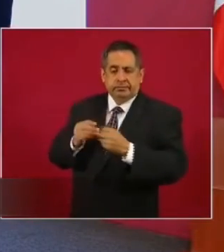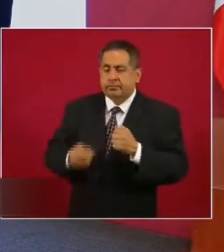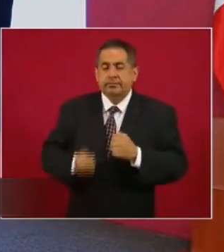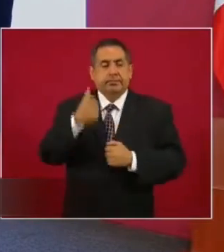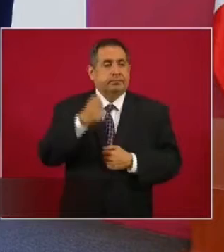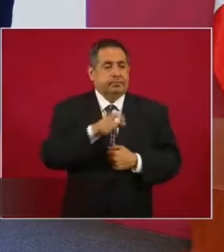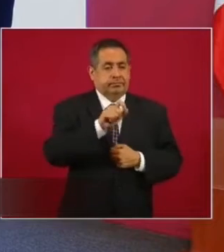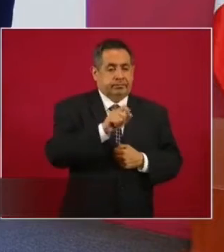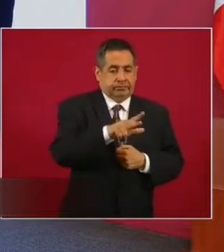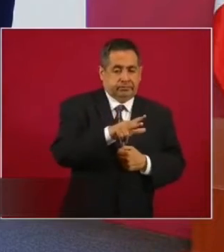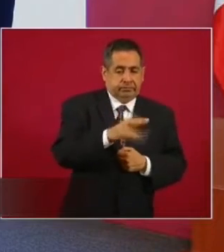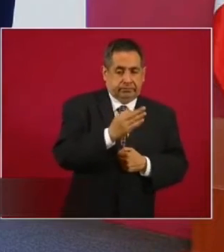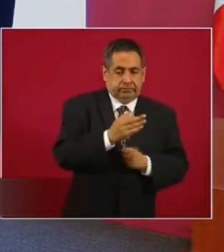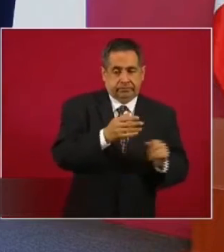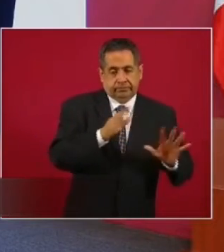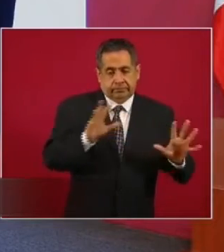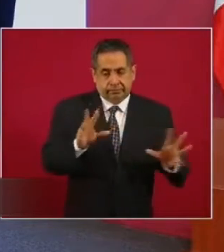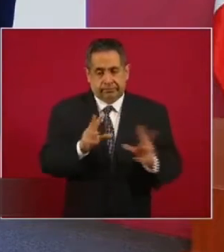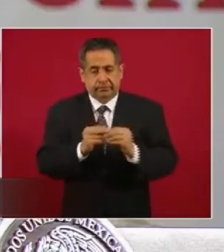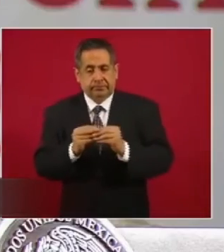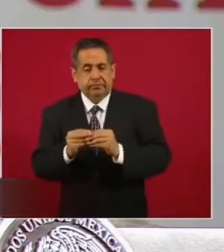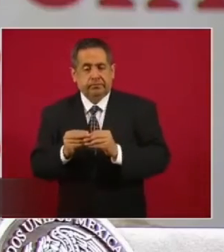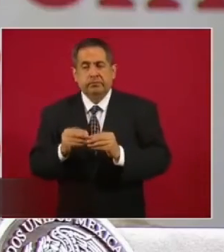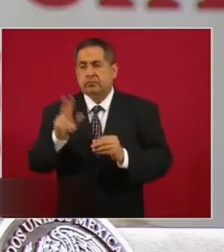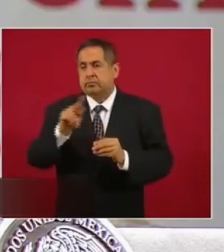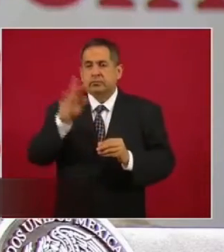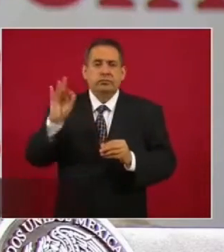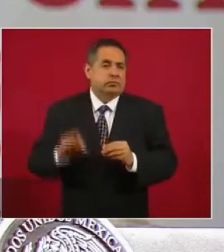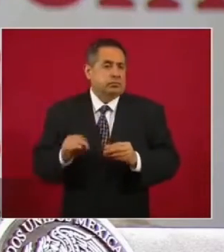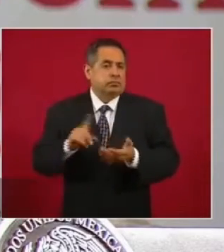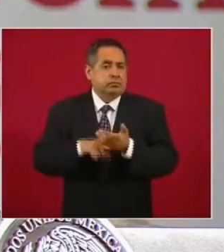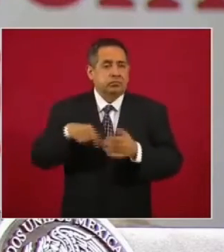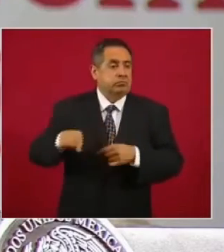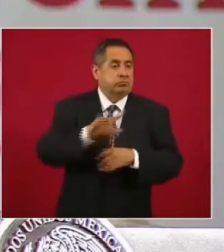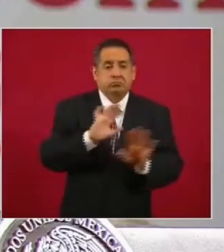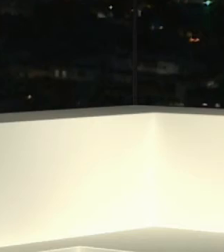un sector importante vive al día.